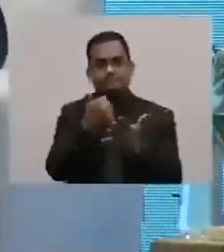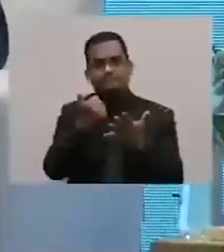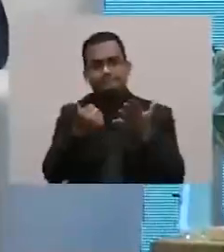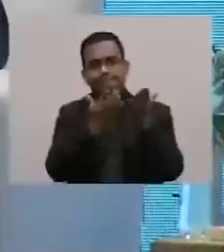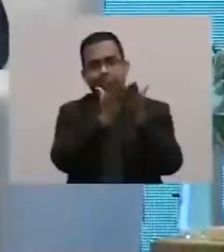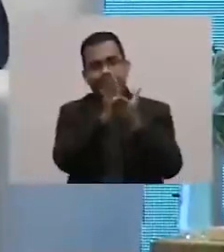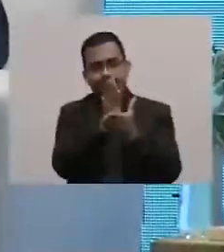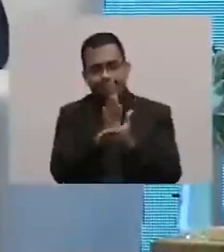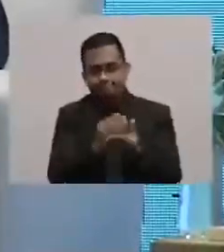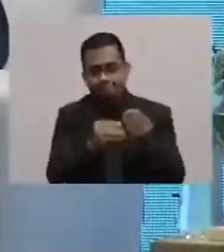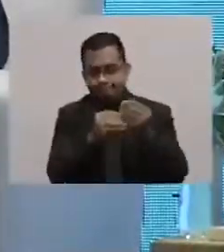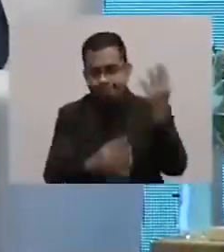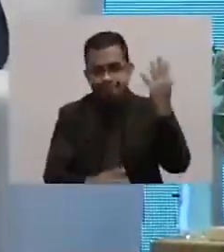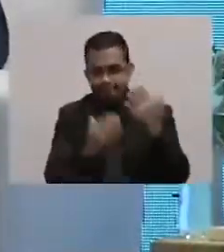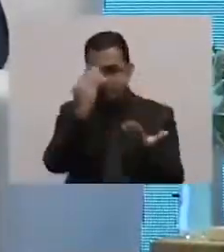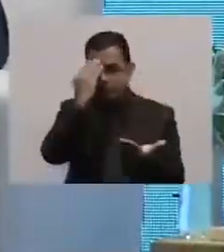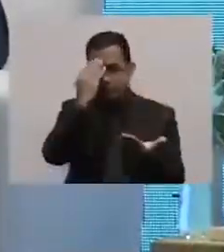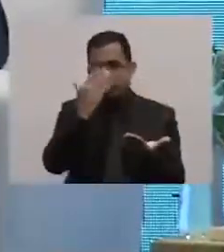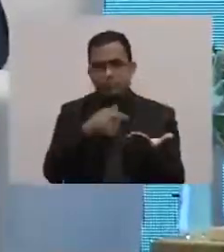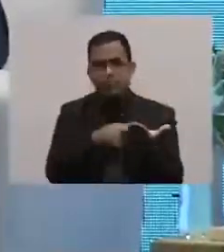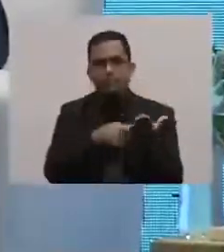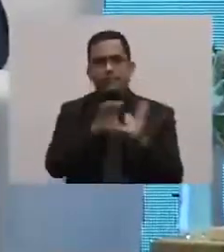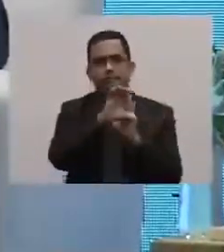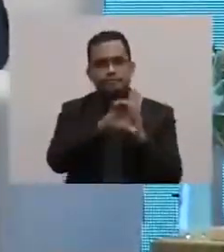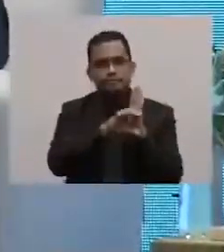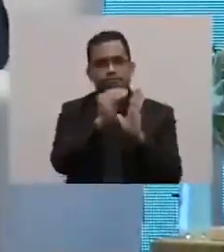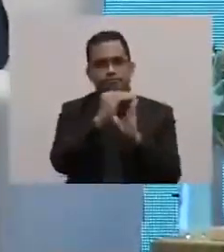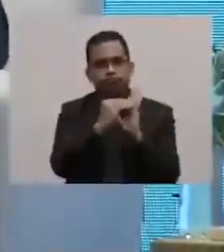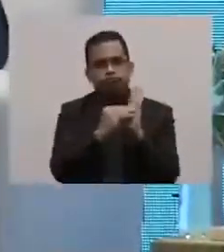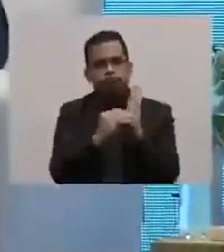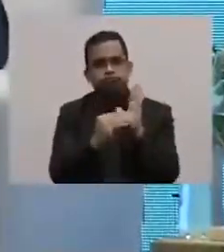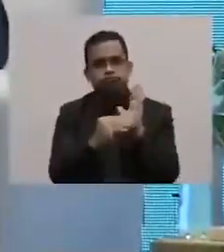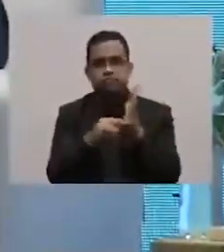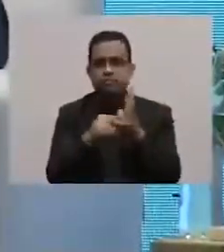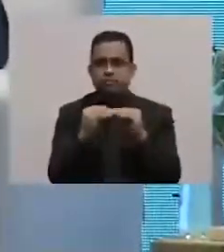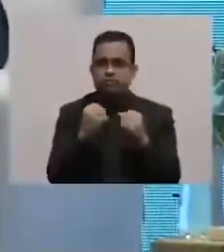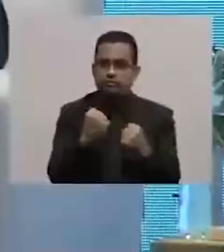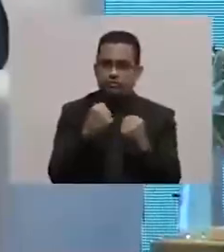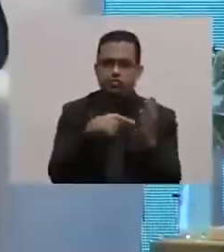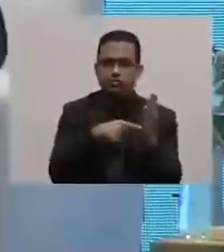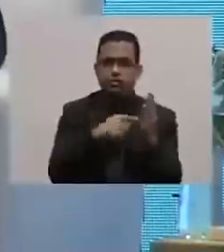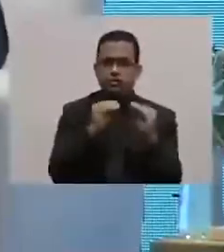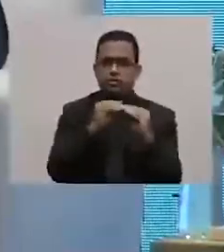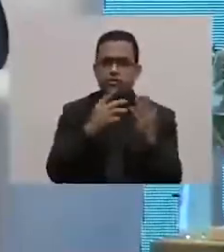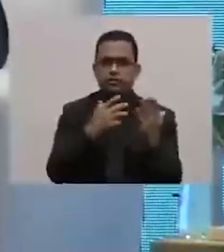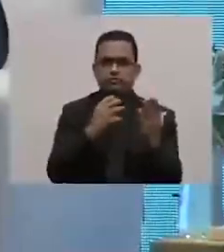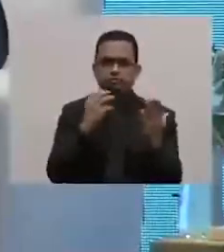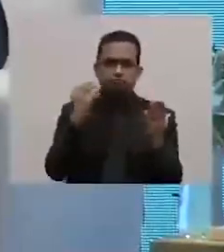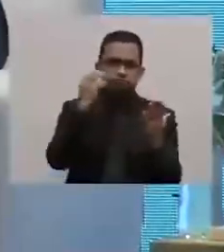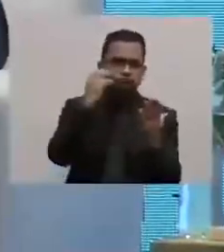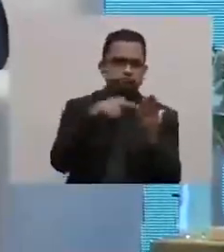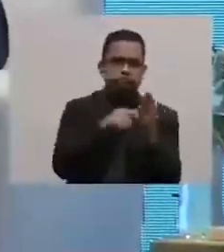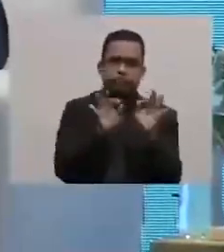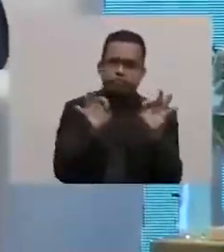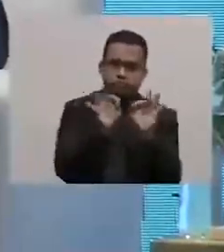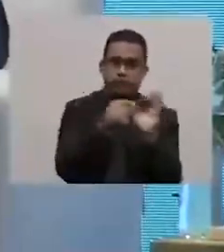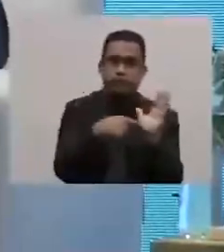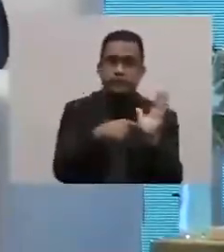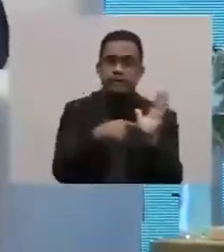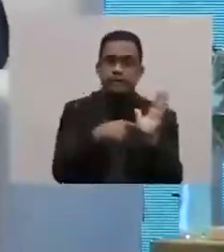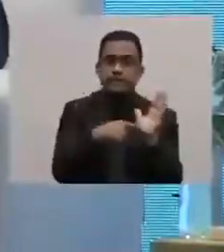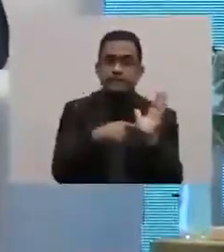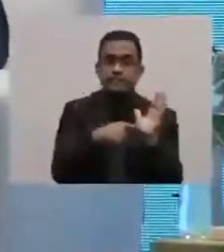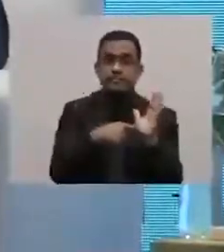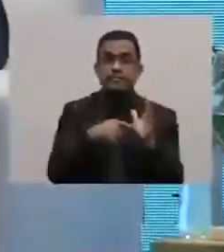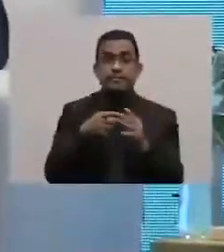que justamente lo constitucionalizamos para hacerlos más fuertes, para hacerlos más importantes. Y yo creo que gracias a